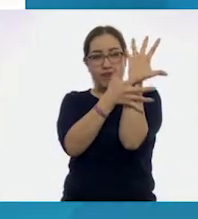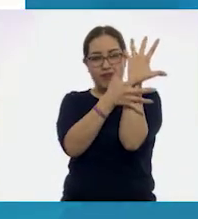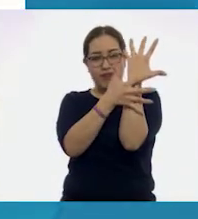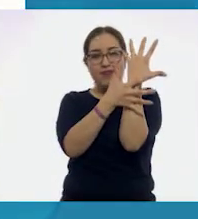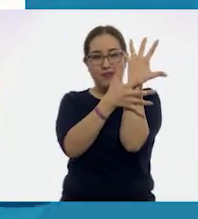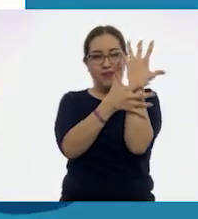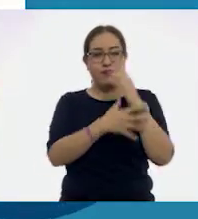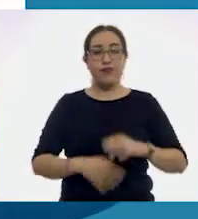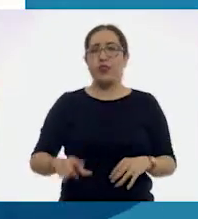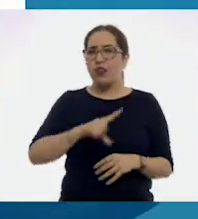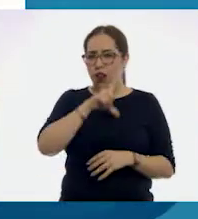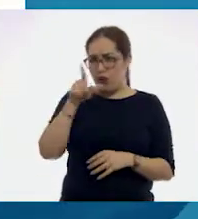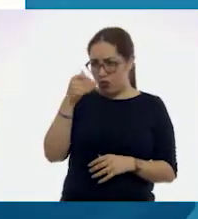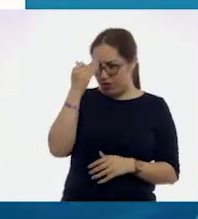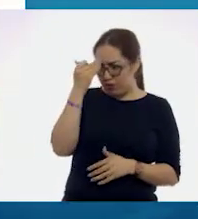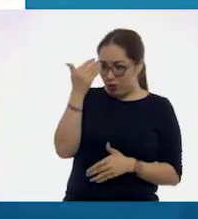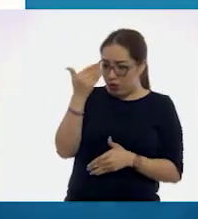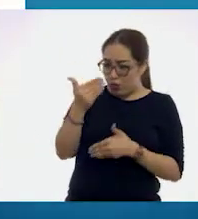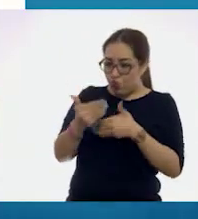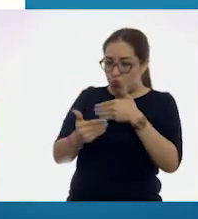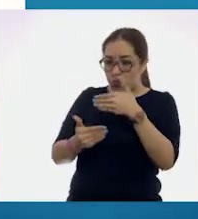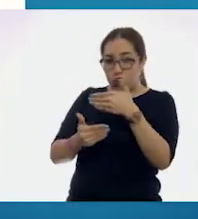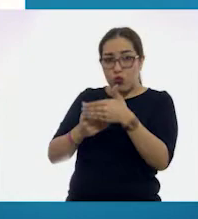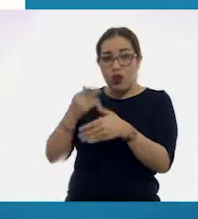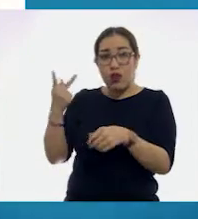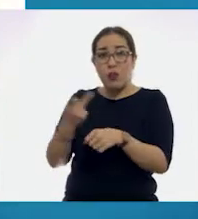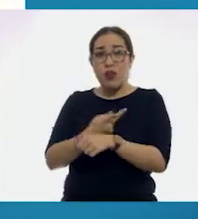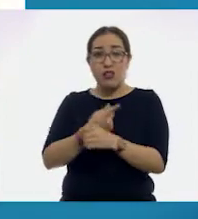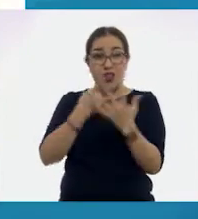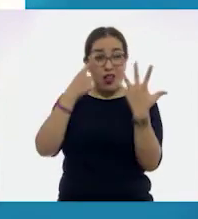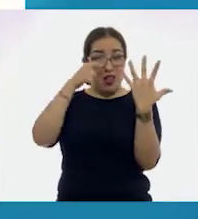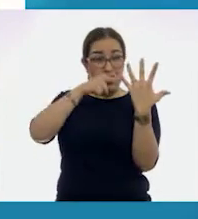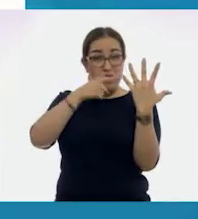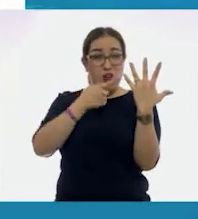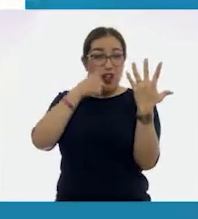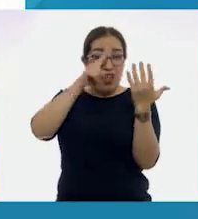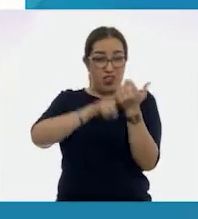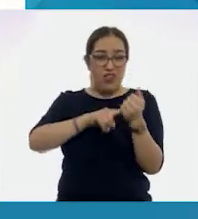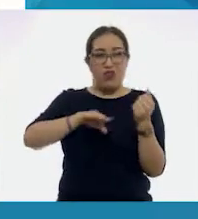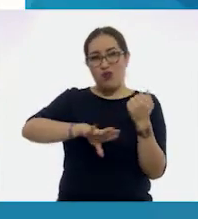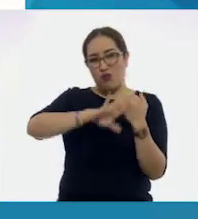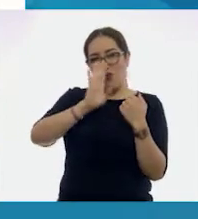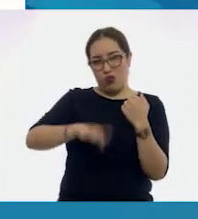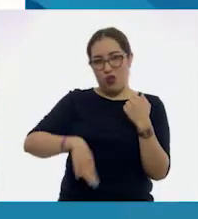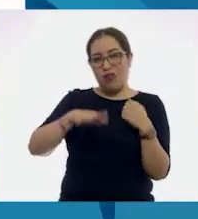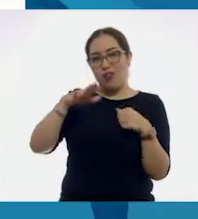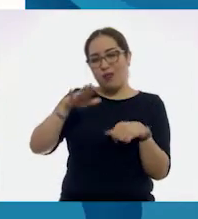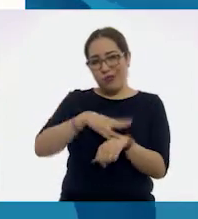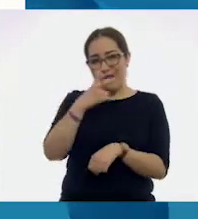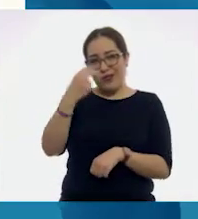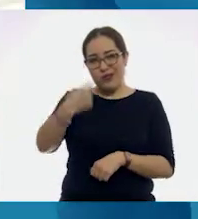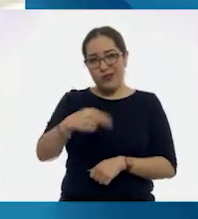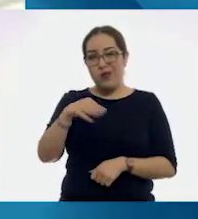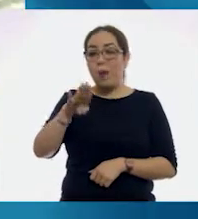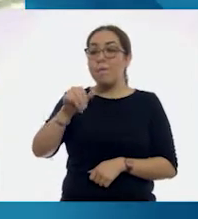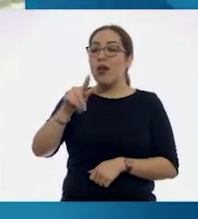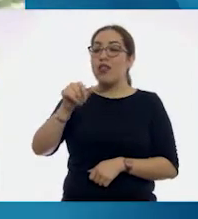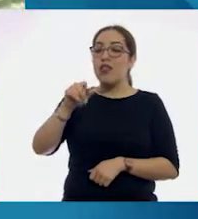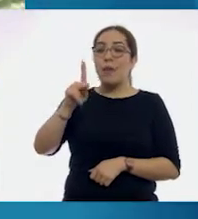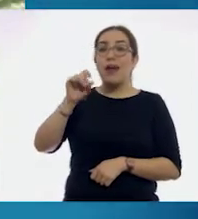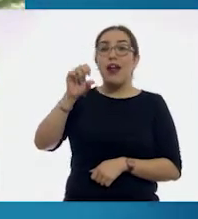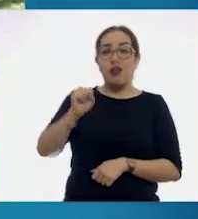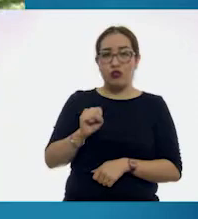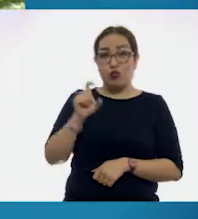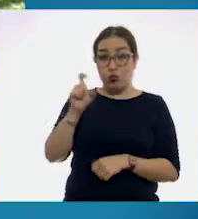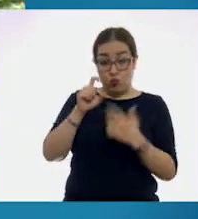ramas. Después de un tiempo, acaba por matarlo. Por eso se llama matapalo. Cuando el árbol